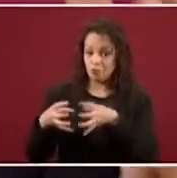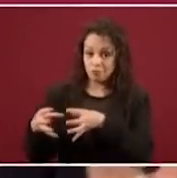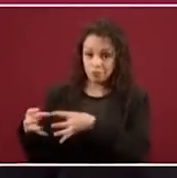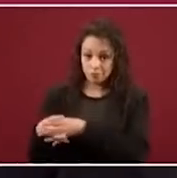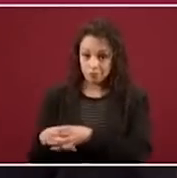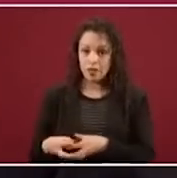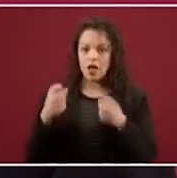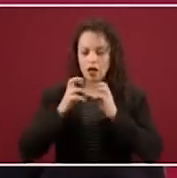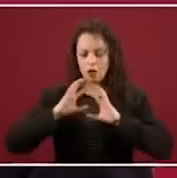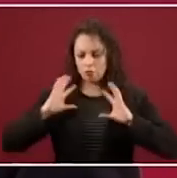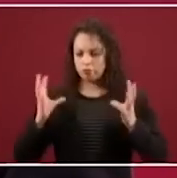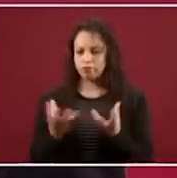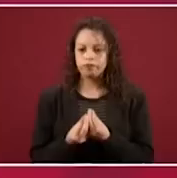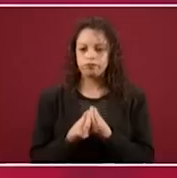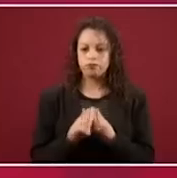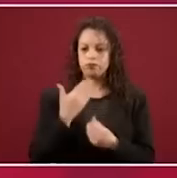adherirse de manera